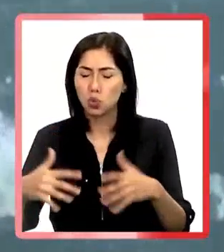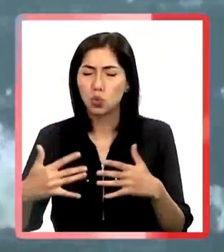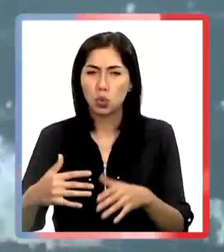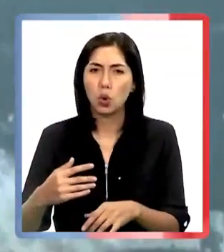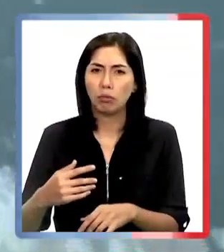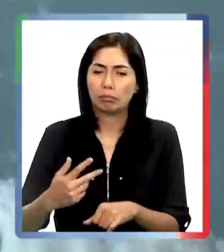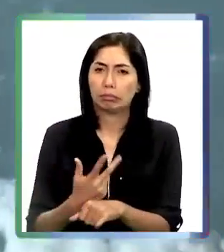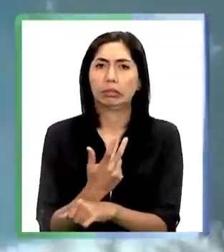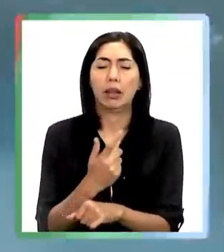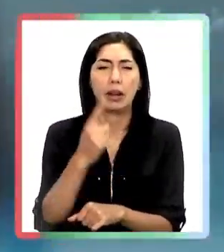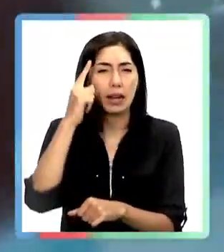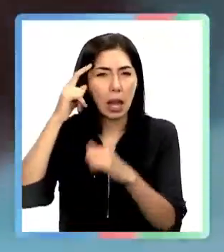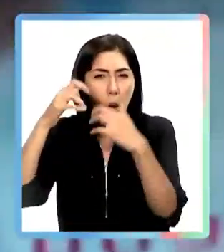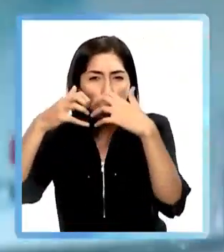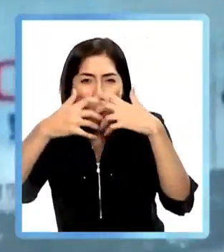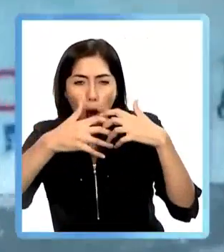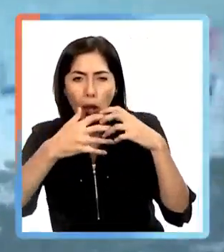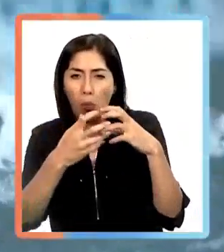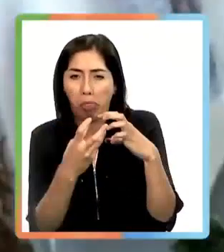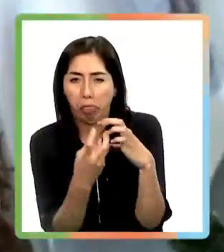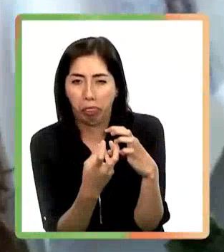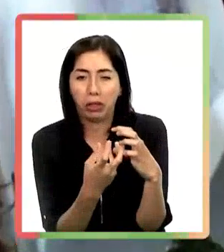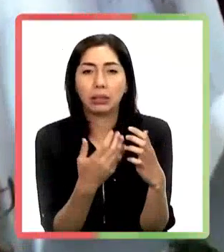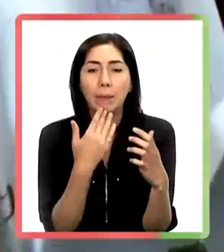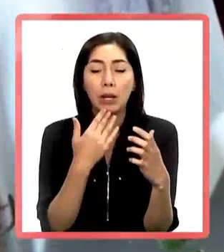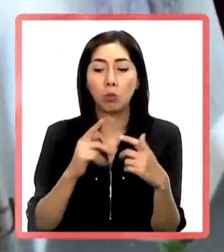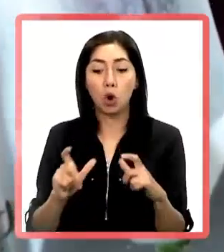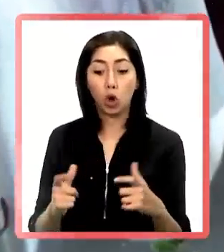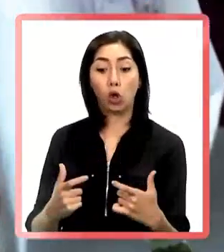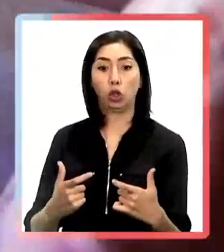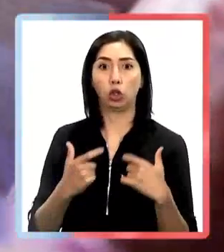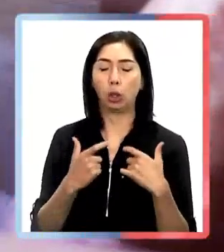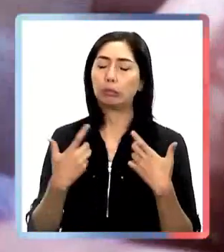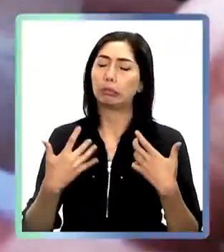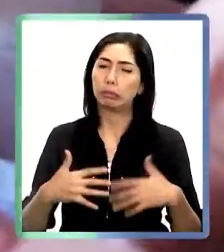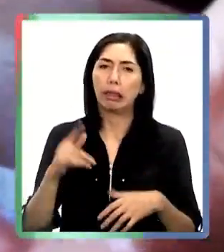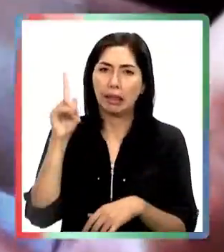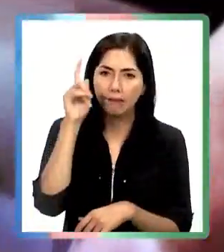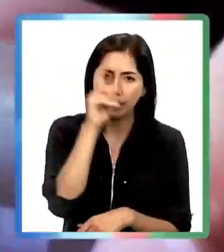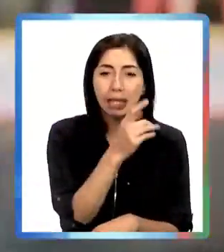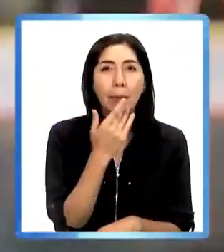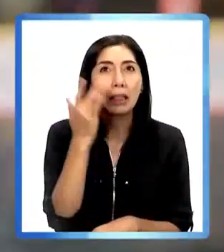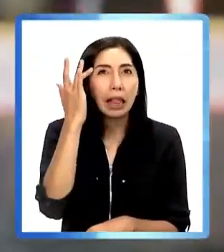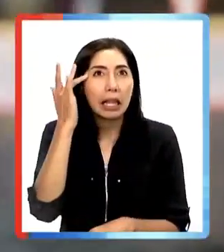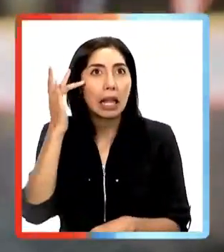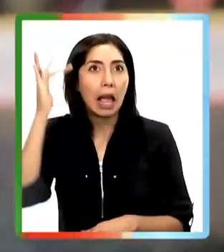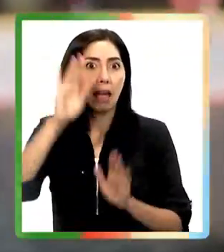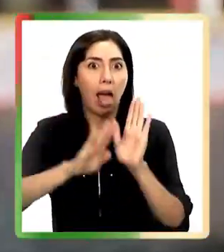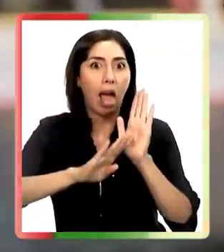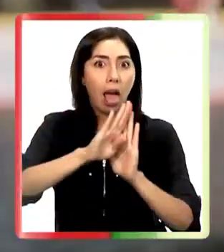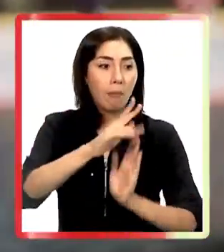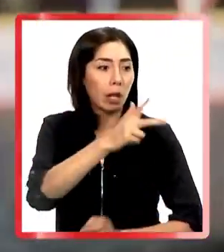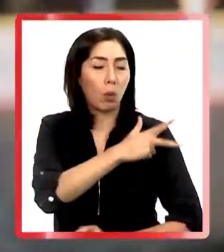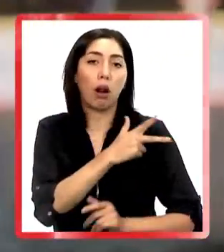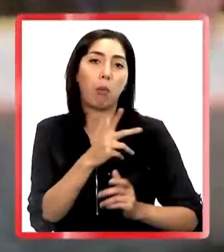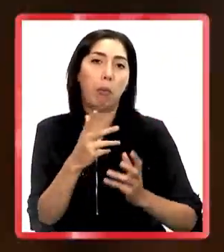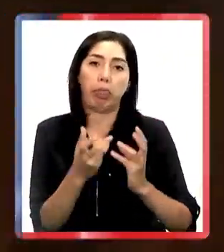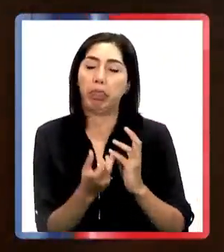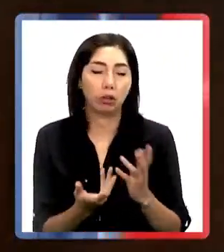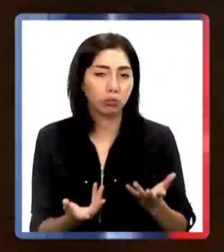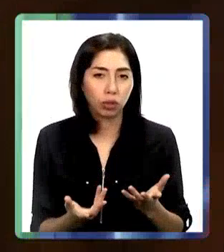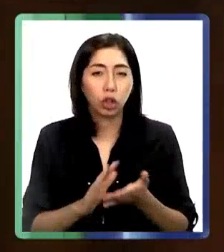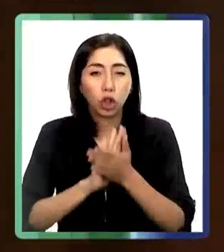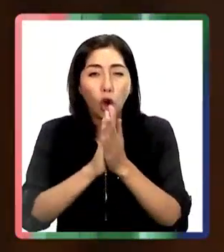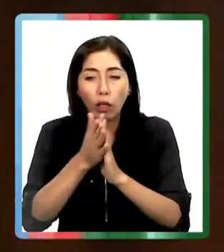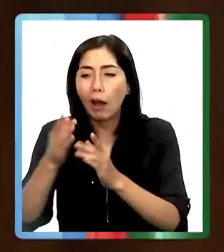Genera deterioro importante en las neuronas, en el manejo de los impulsos, en el desarrollo de la inteligencia.